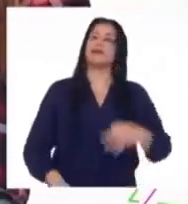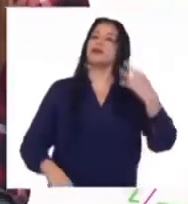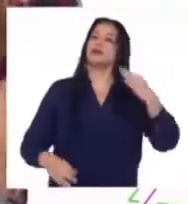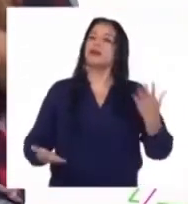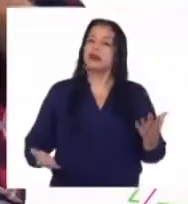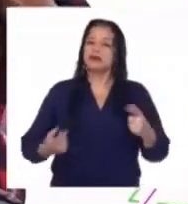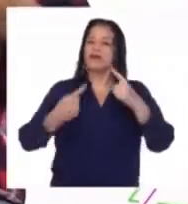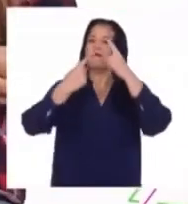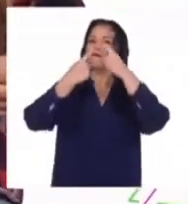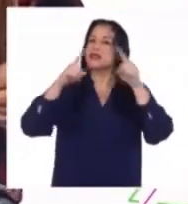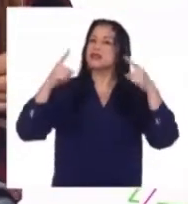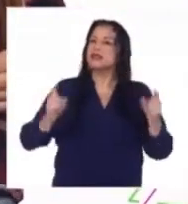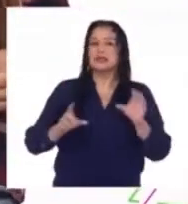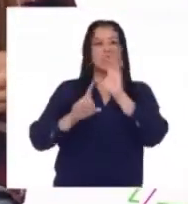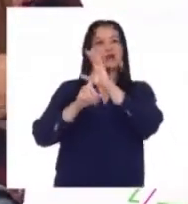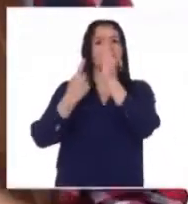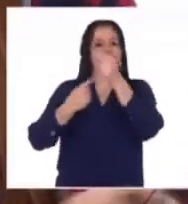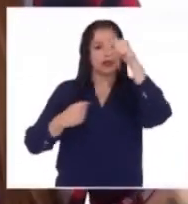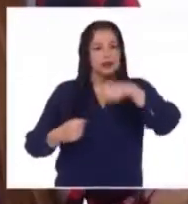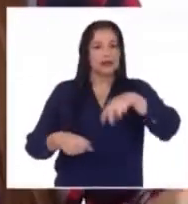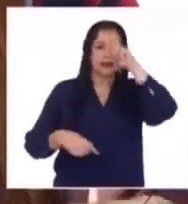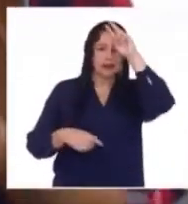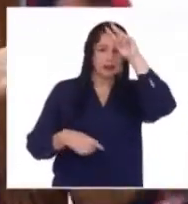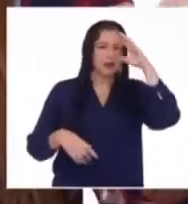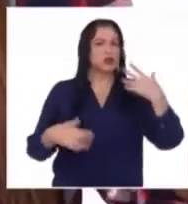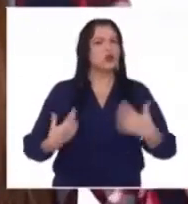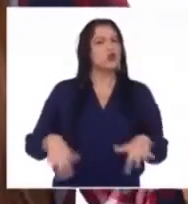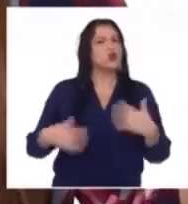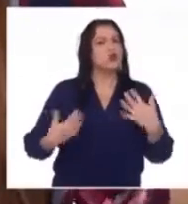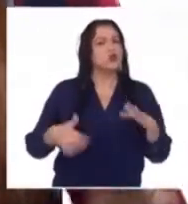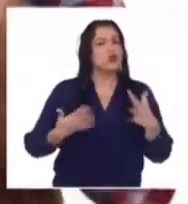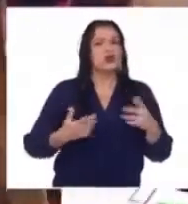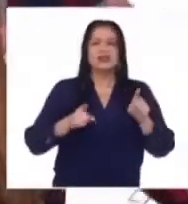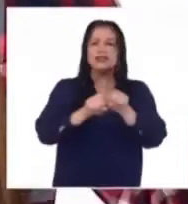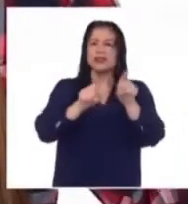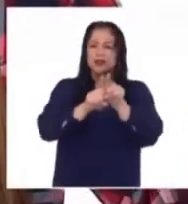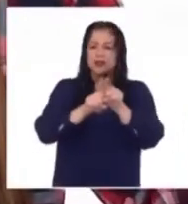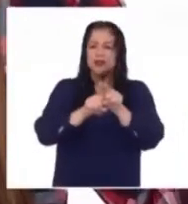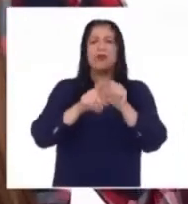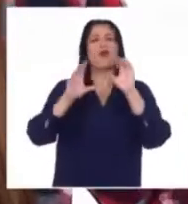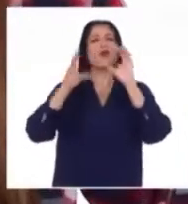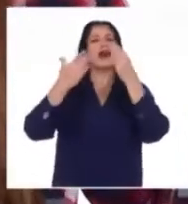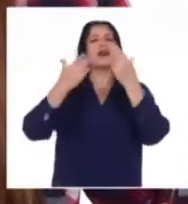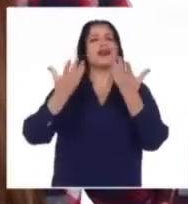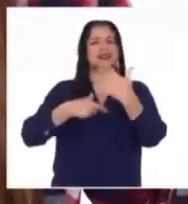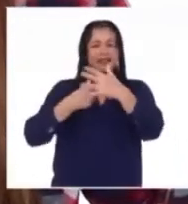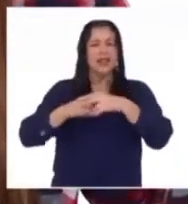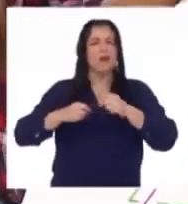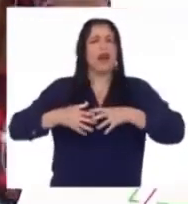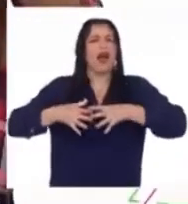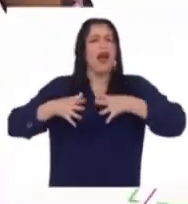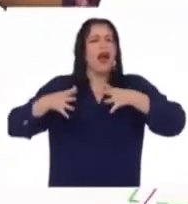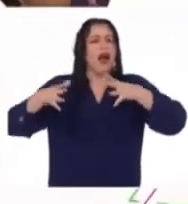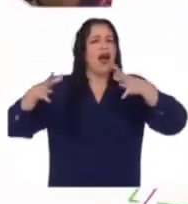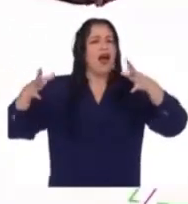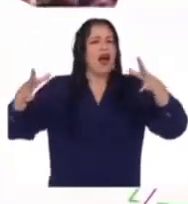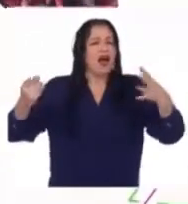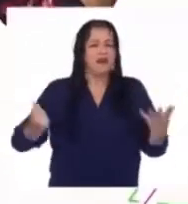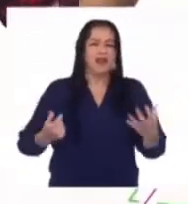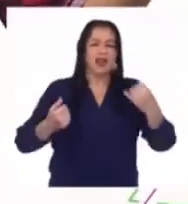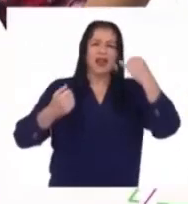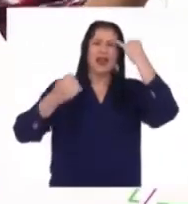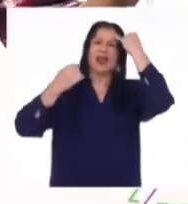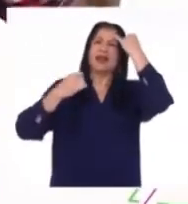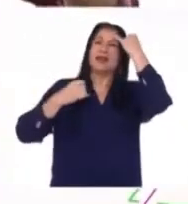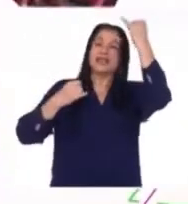Definitivamente esta diversidad tan grande que tenemos es como si estuviéramos en un salón de clases gigante. ¿Se imaginan? Imagínense que todo